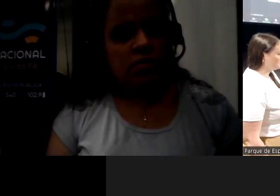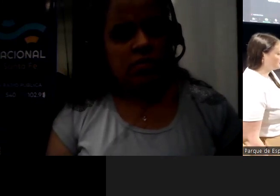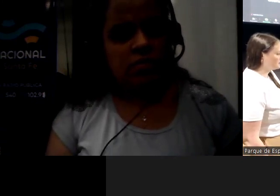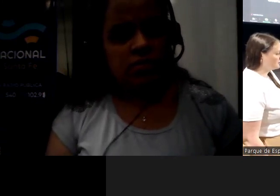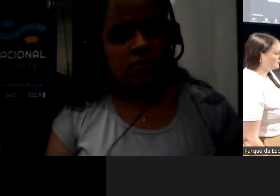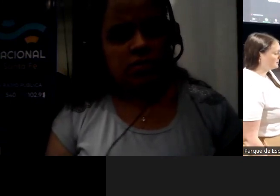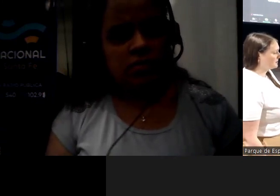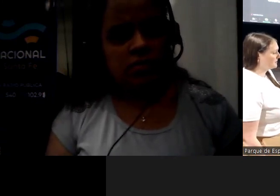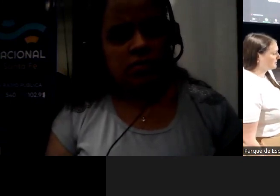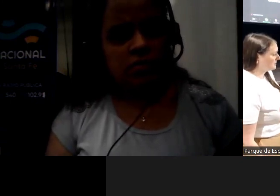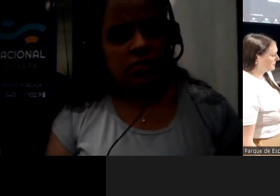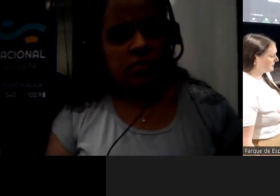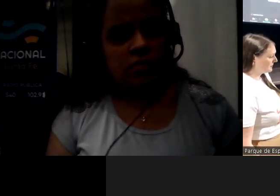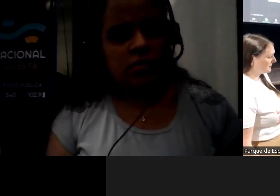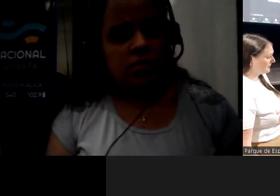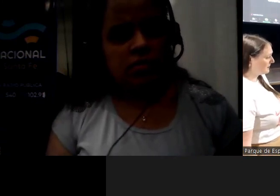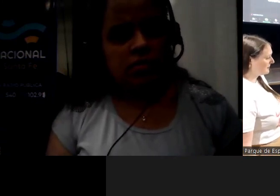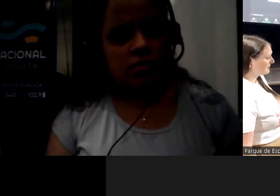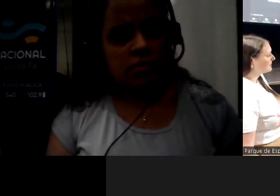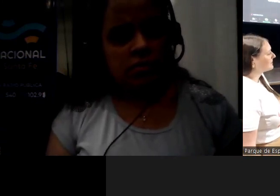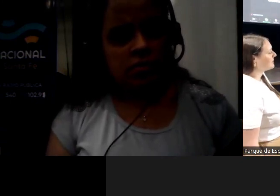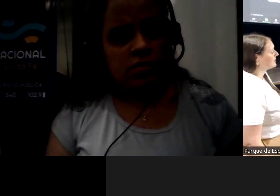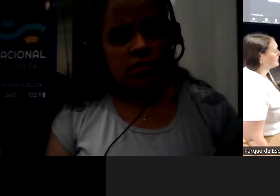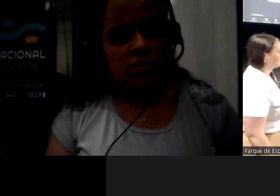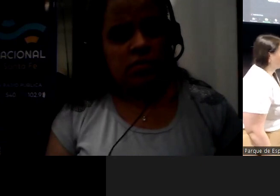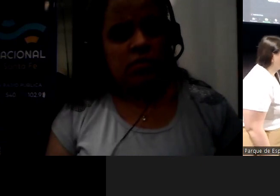bueno porque